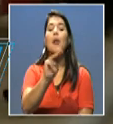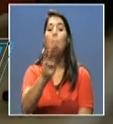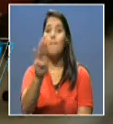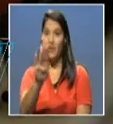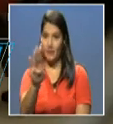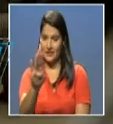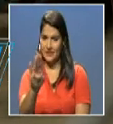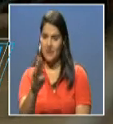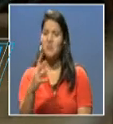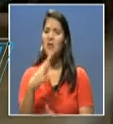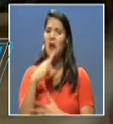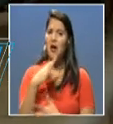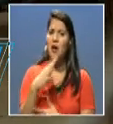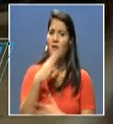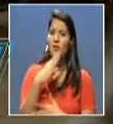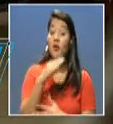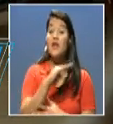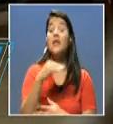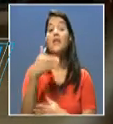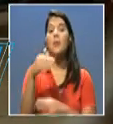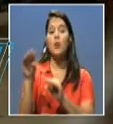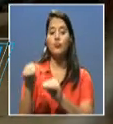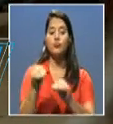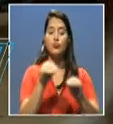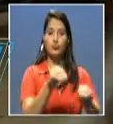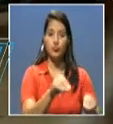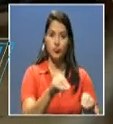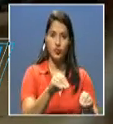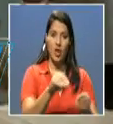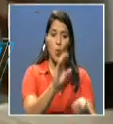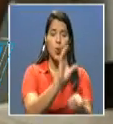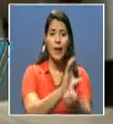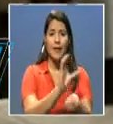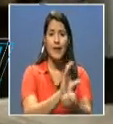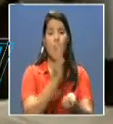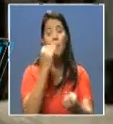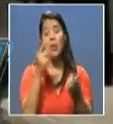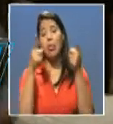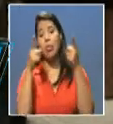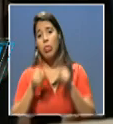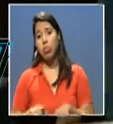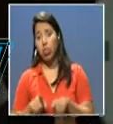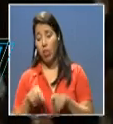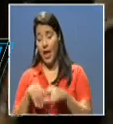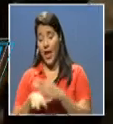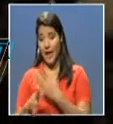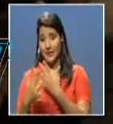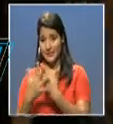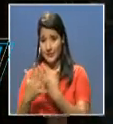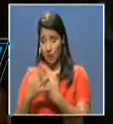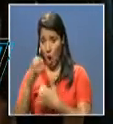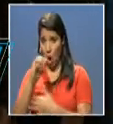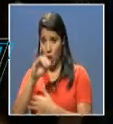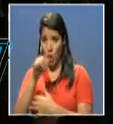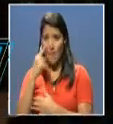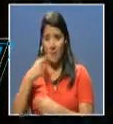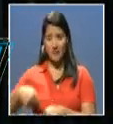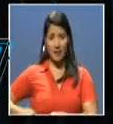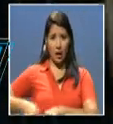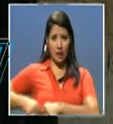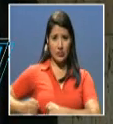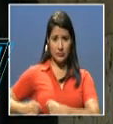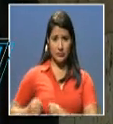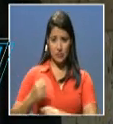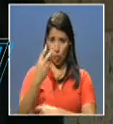porque después fue trasladado a un centro médico debido a un accidente que sufrió en celdas del OIJ, donde al parecer se fracturó 2